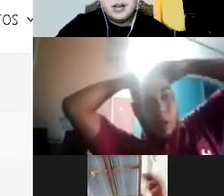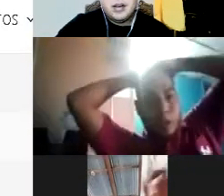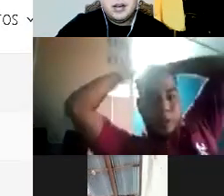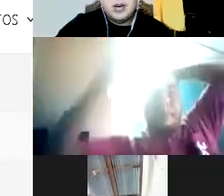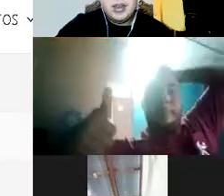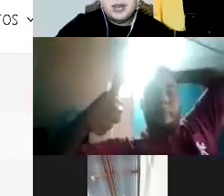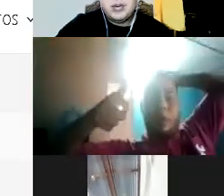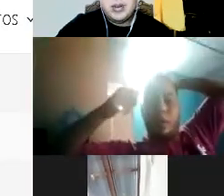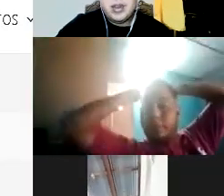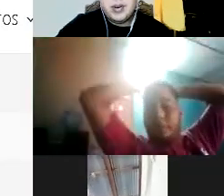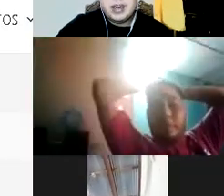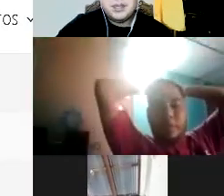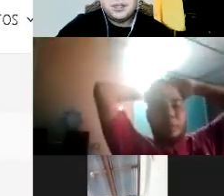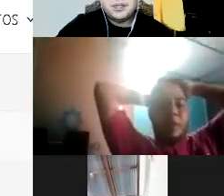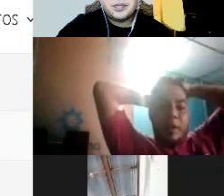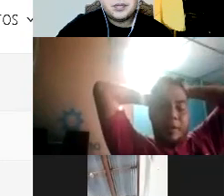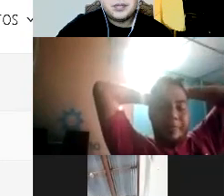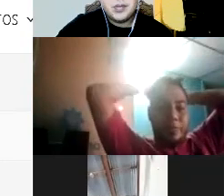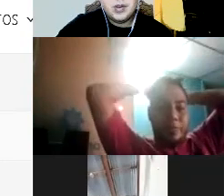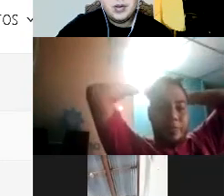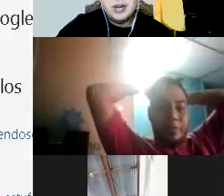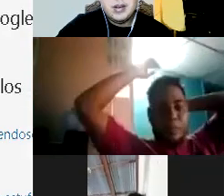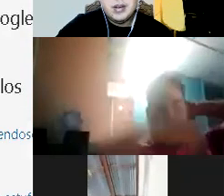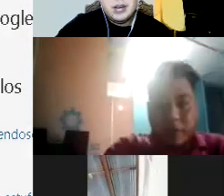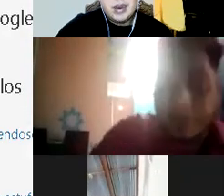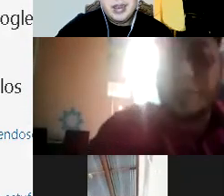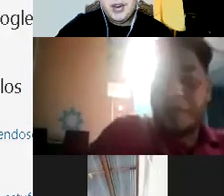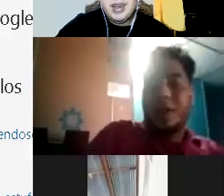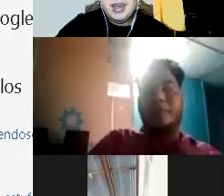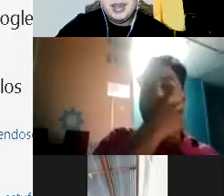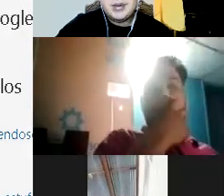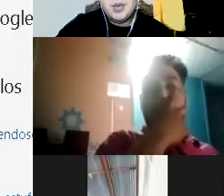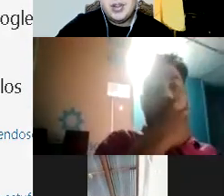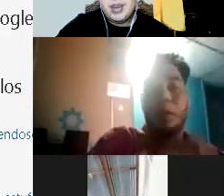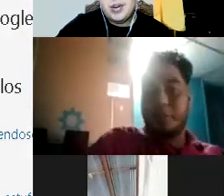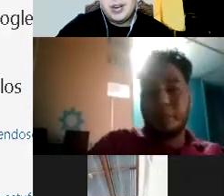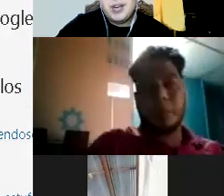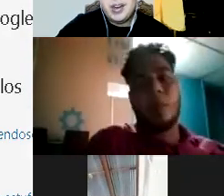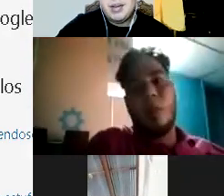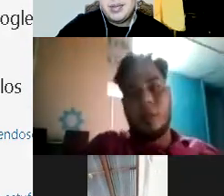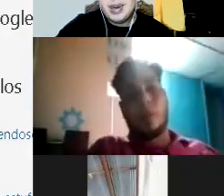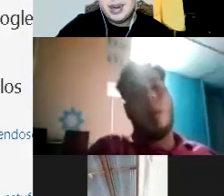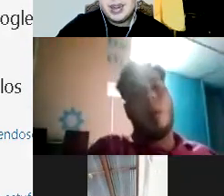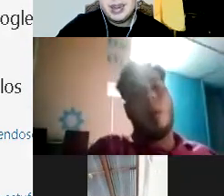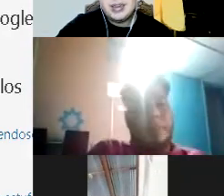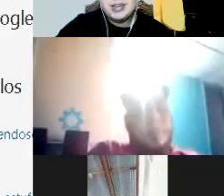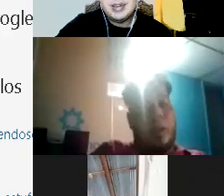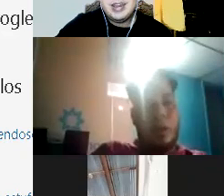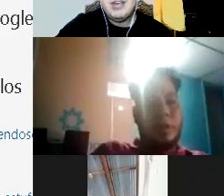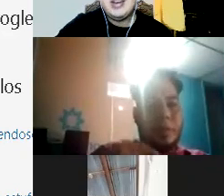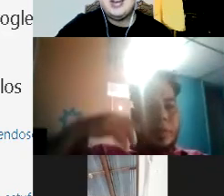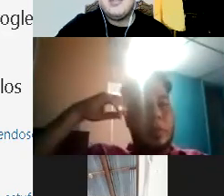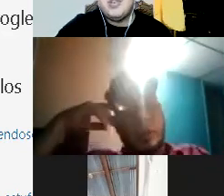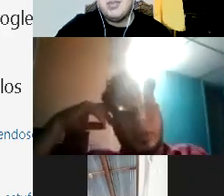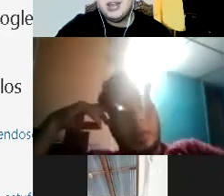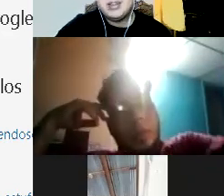lo que es un temporizador, ¿no? Hay diferentes modelos, diferentes marcas,